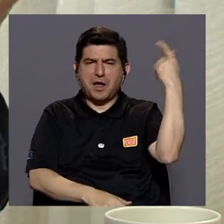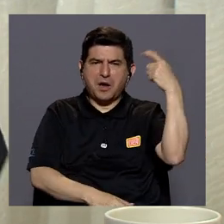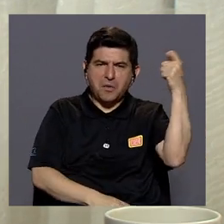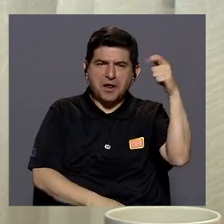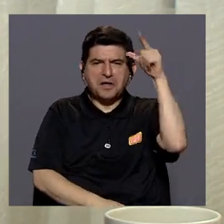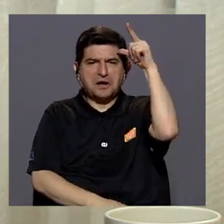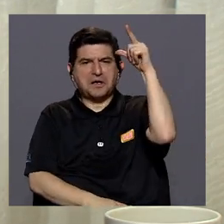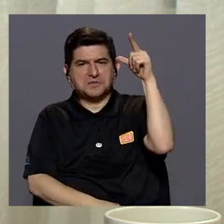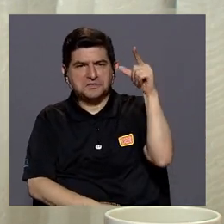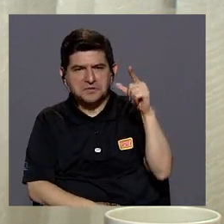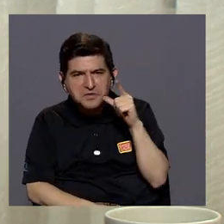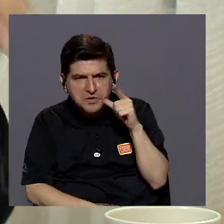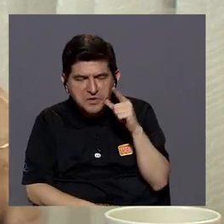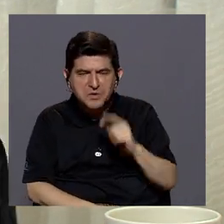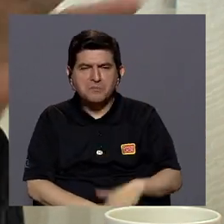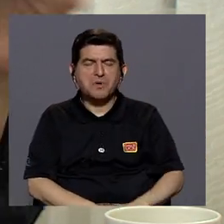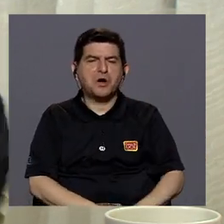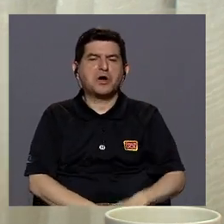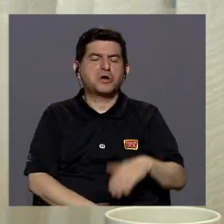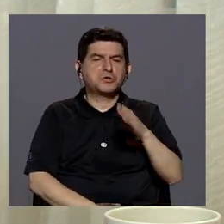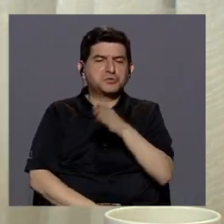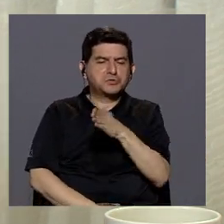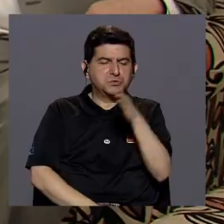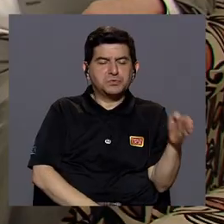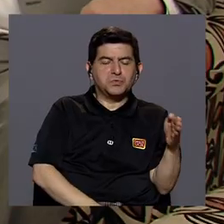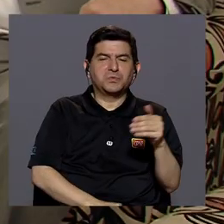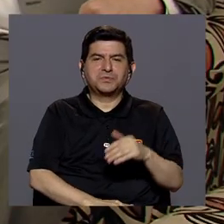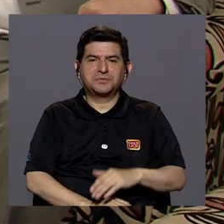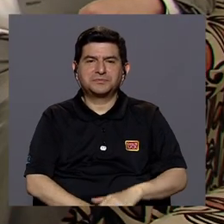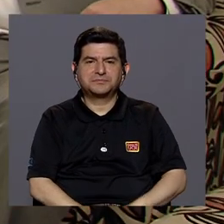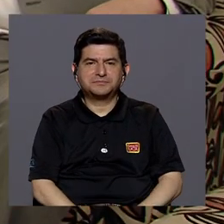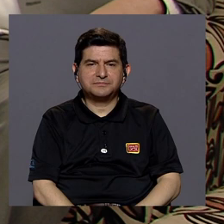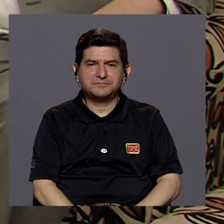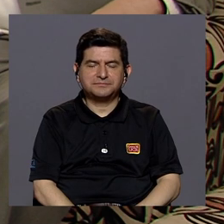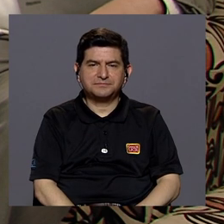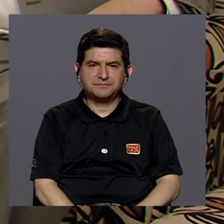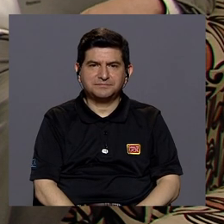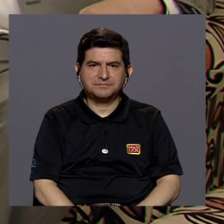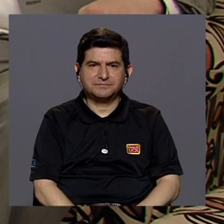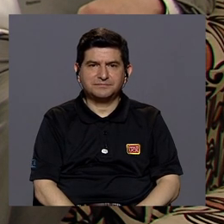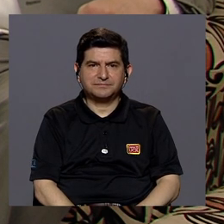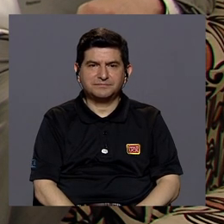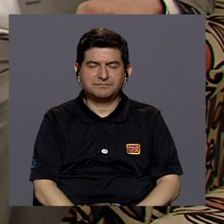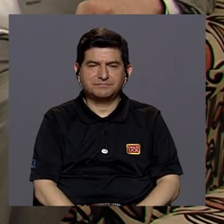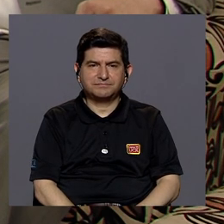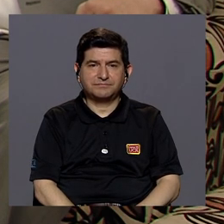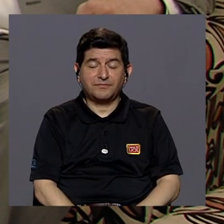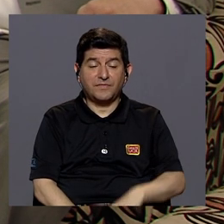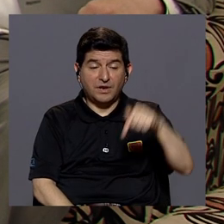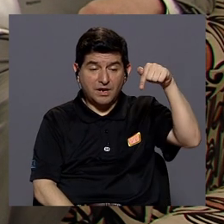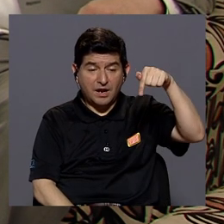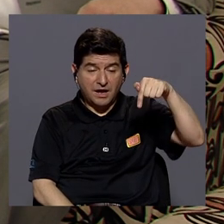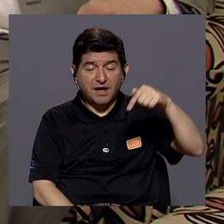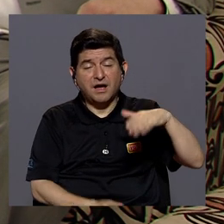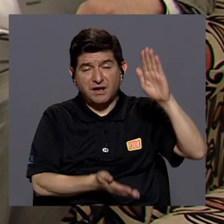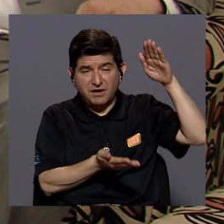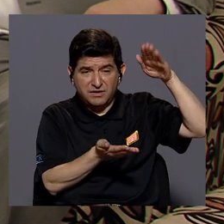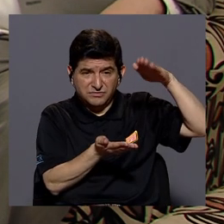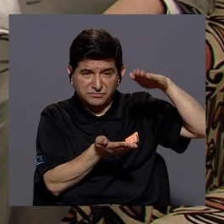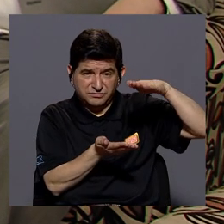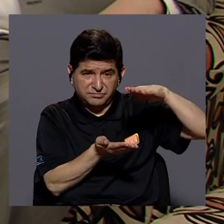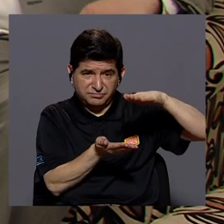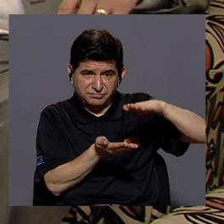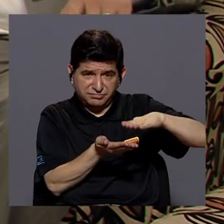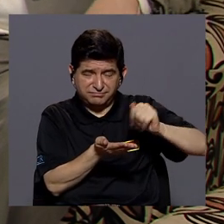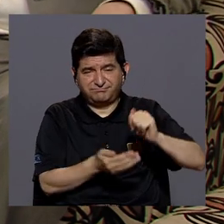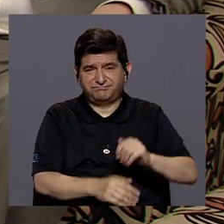Limón, para el sur, para toda parte. Y hoy eso pues, se fue reduciendo. Uh-huh.